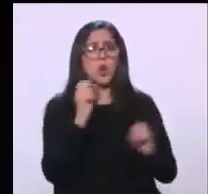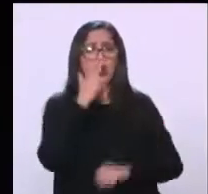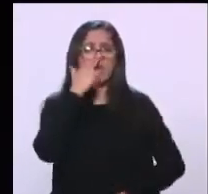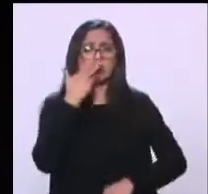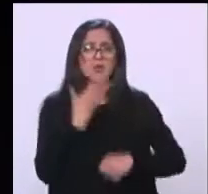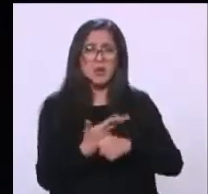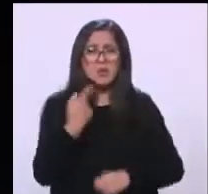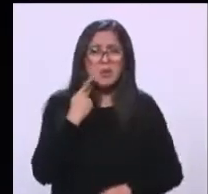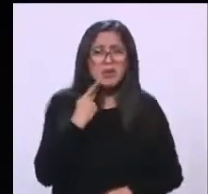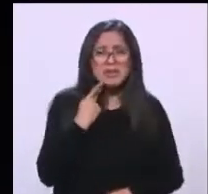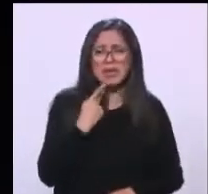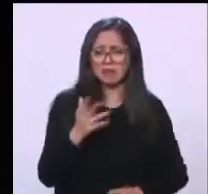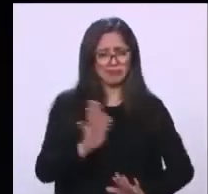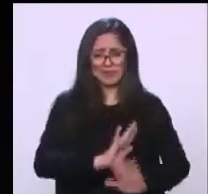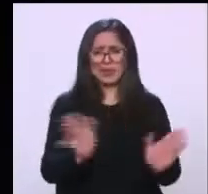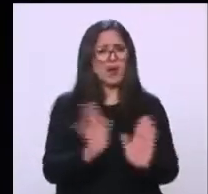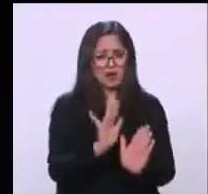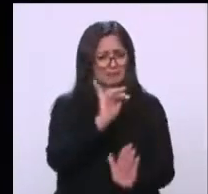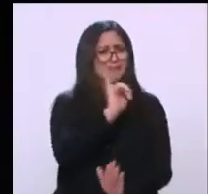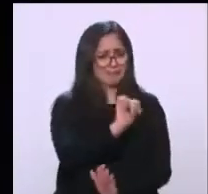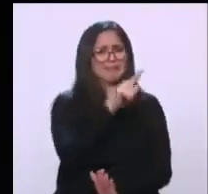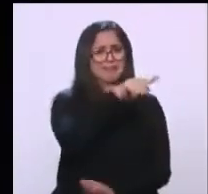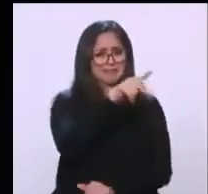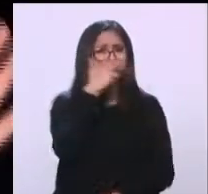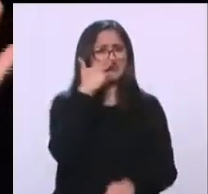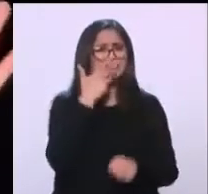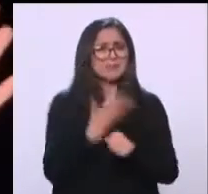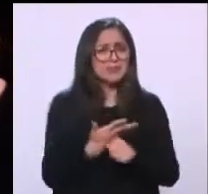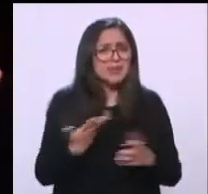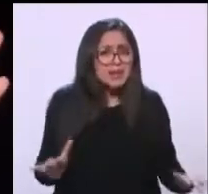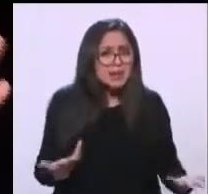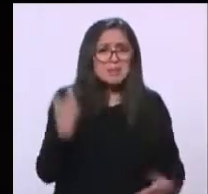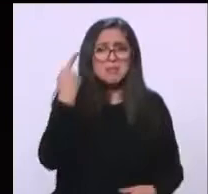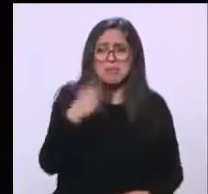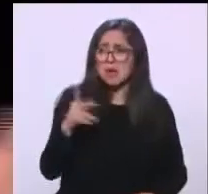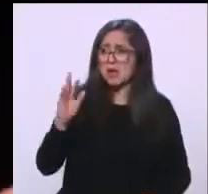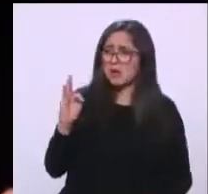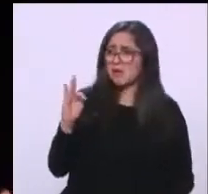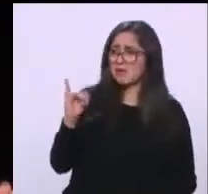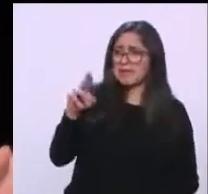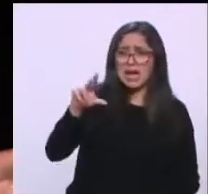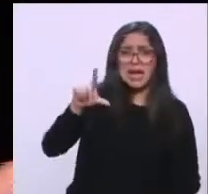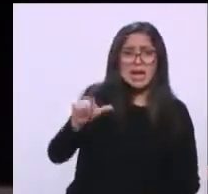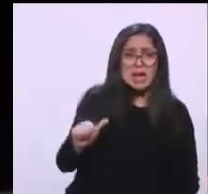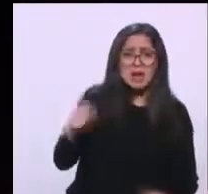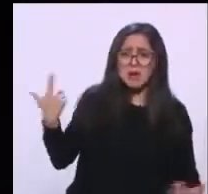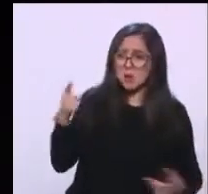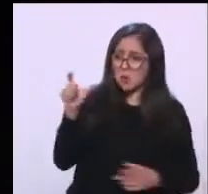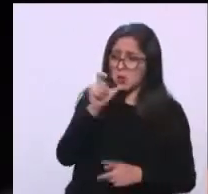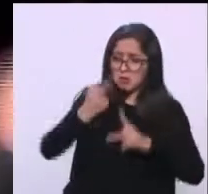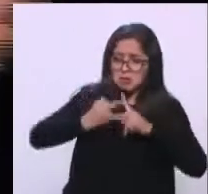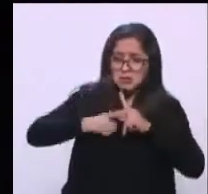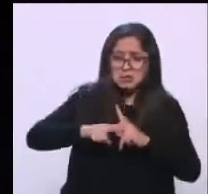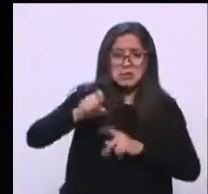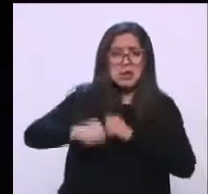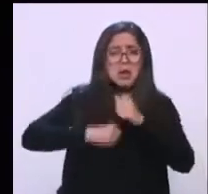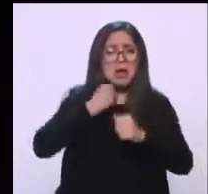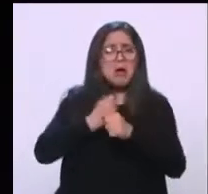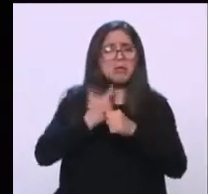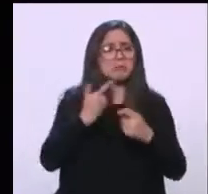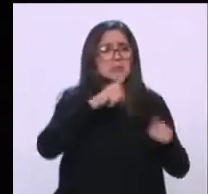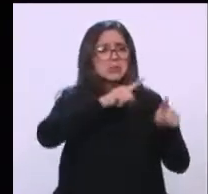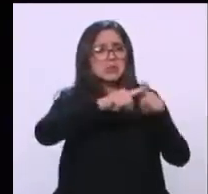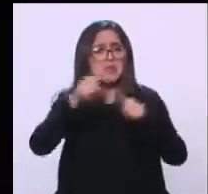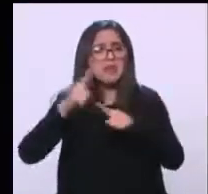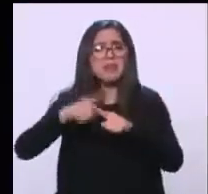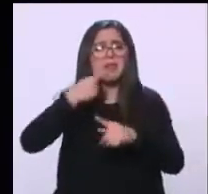exime definitivamente. Pero sí veo yo a las fiscalías locales desde el principio del sexenio que las demandas se han